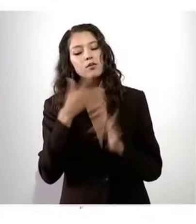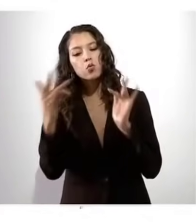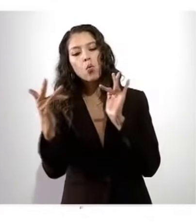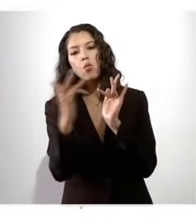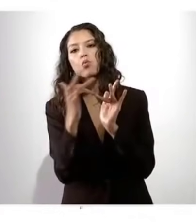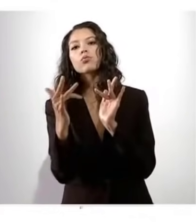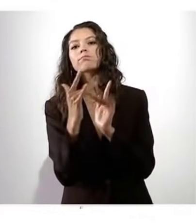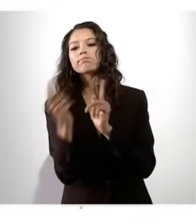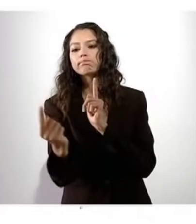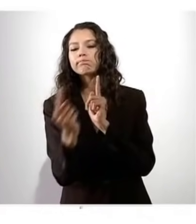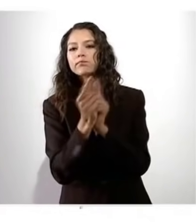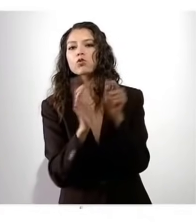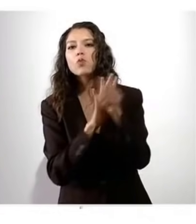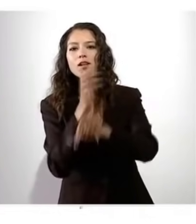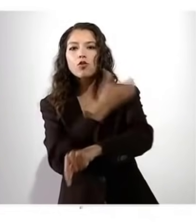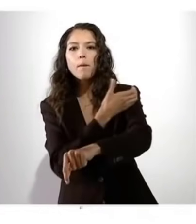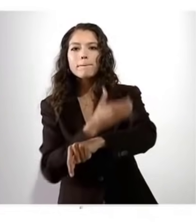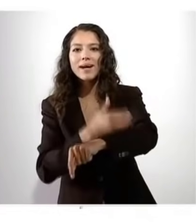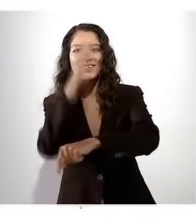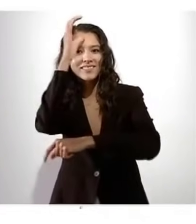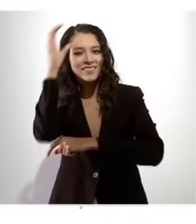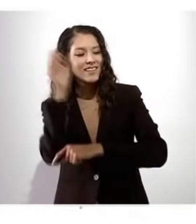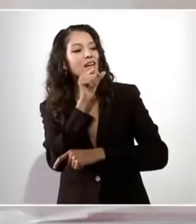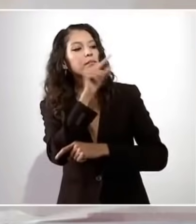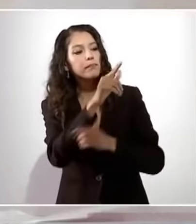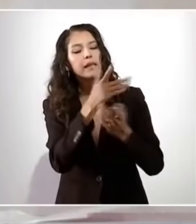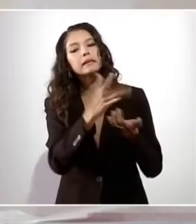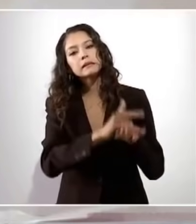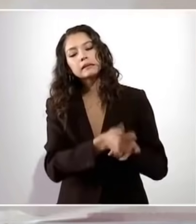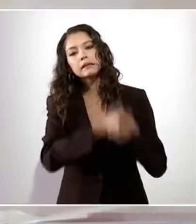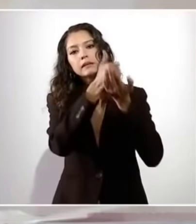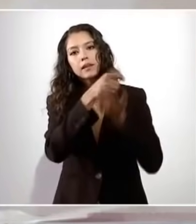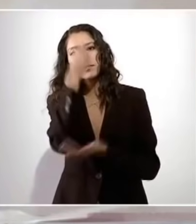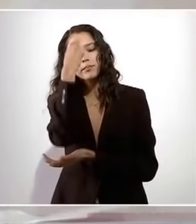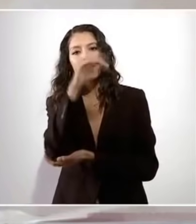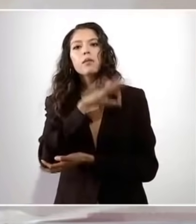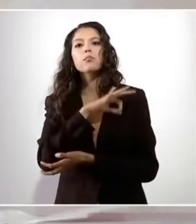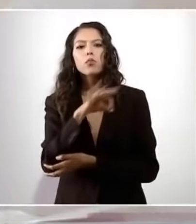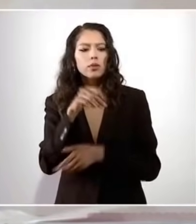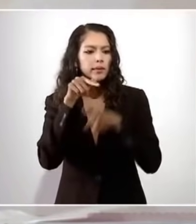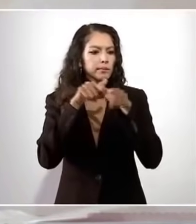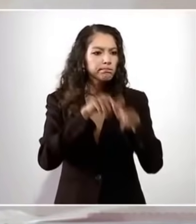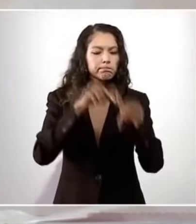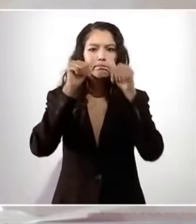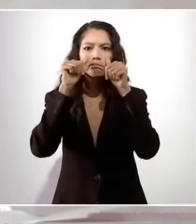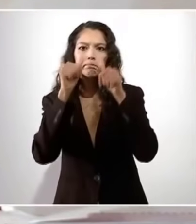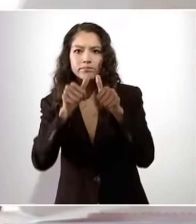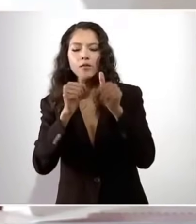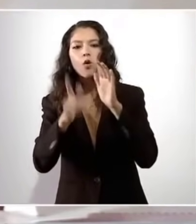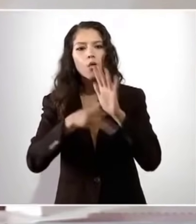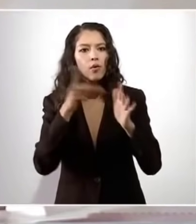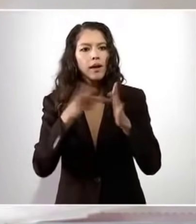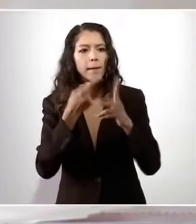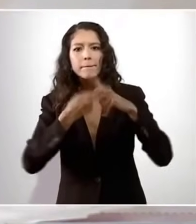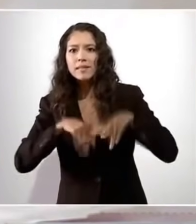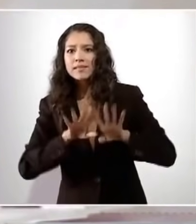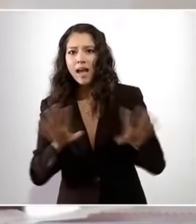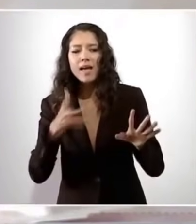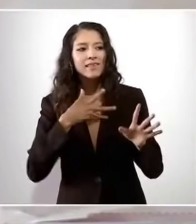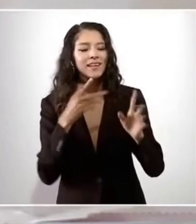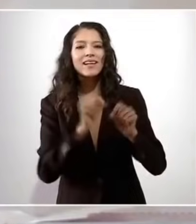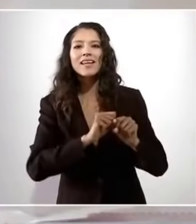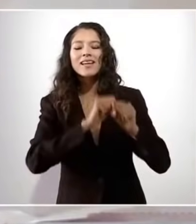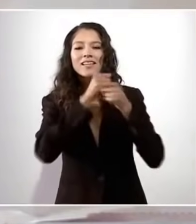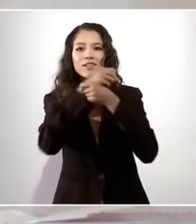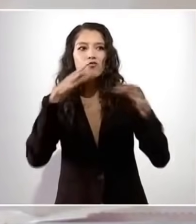directo junto con nuestro compañero Carlos Torres, que también nos ha hecho favor para poder dar seguimiento y activarlo, porque si bien tenemos ese dato,